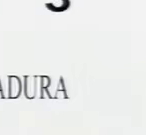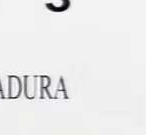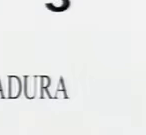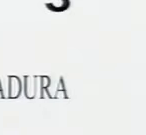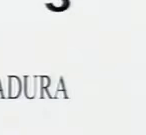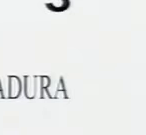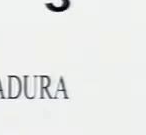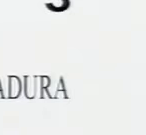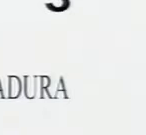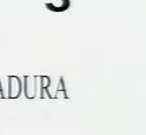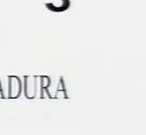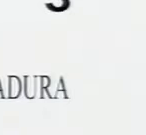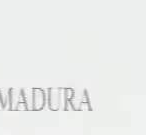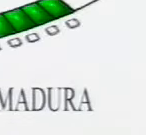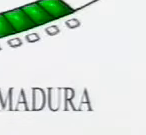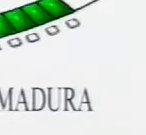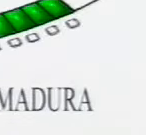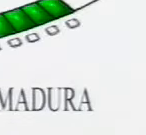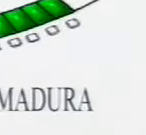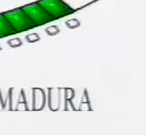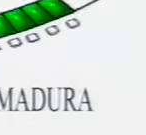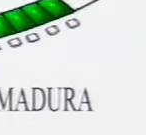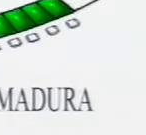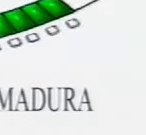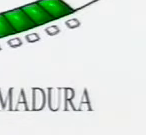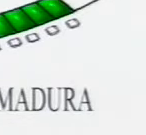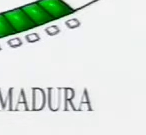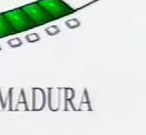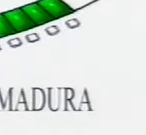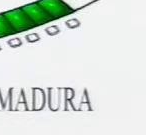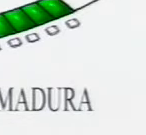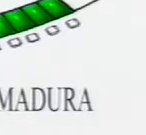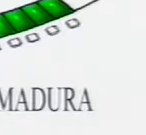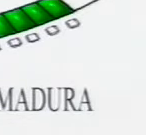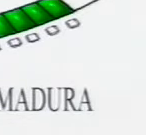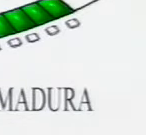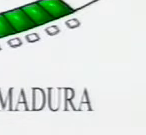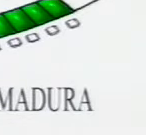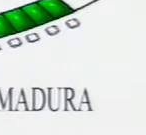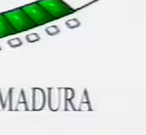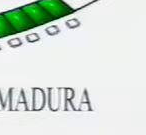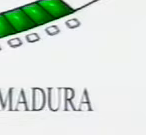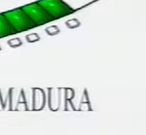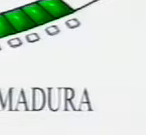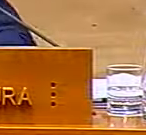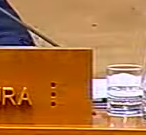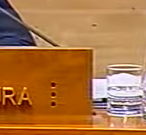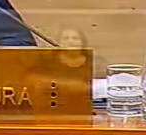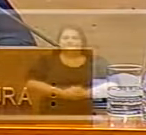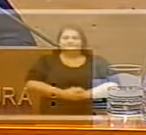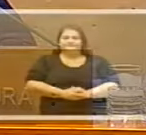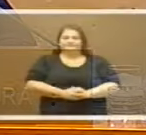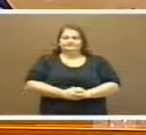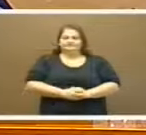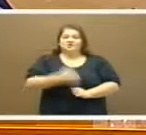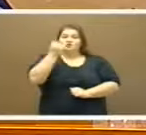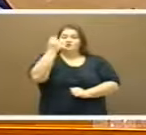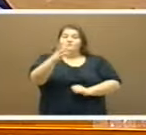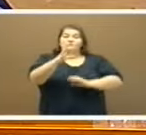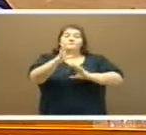Queda aprobada, por tanto, la enmienda número 72. La enmienda número 71 fue retirada. Del